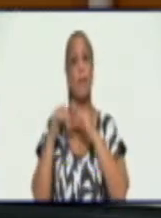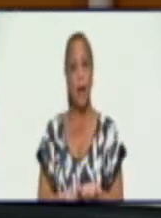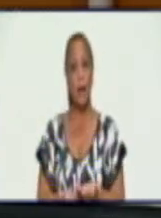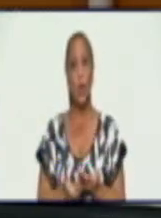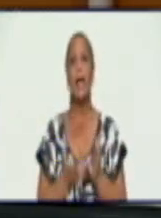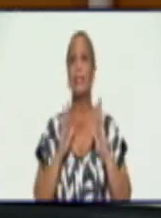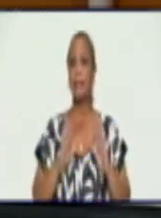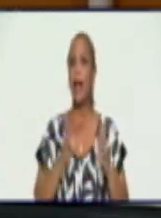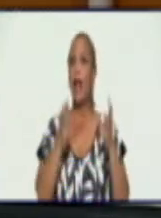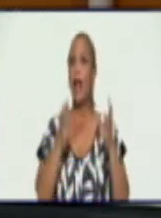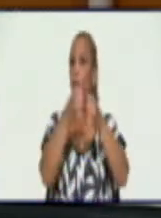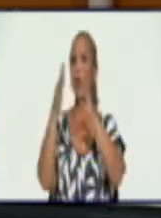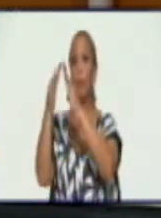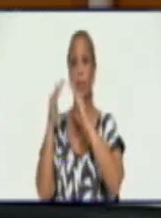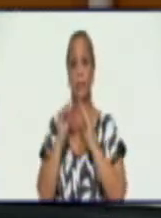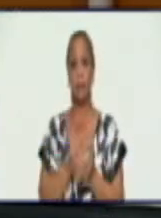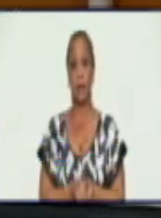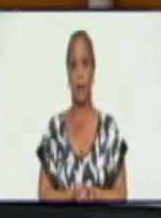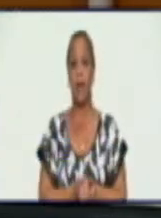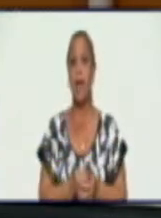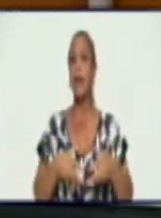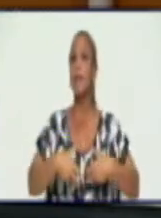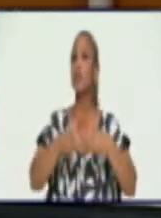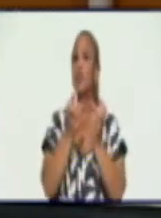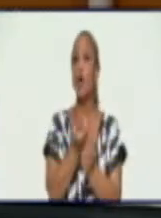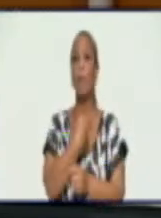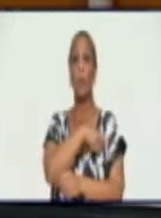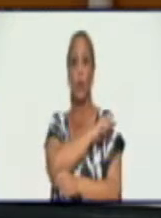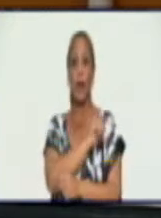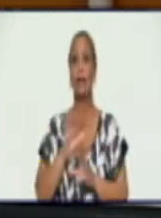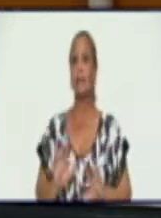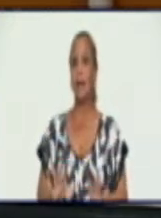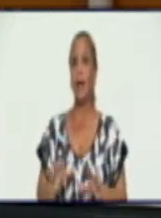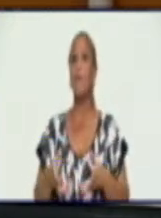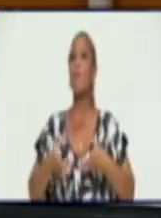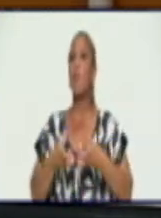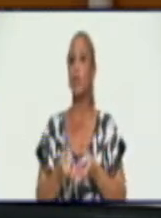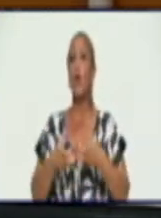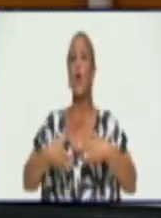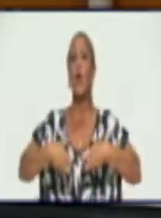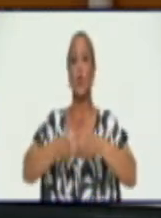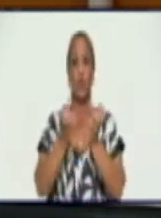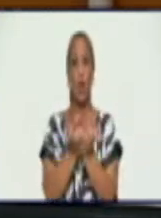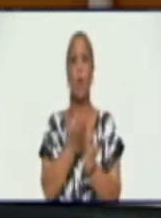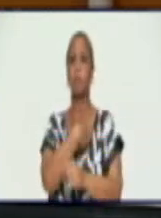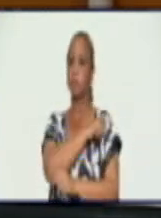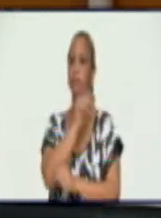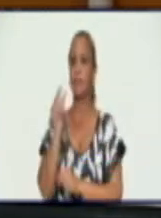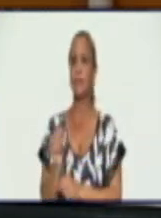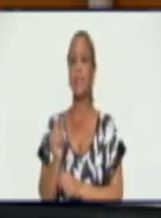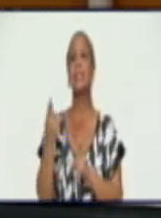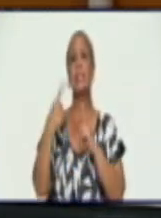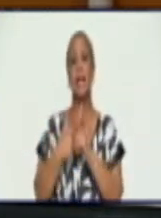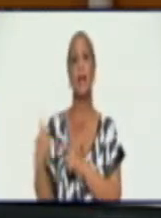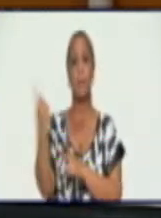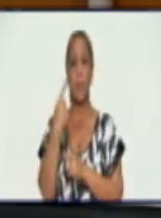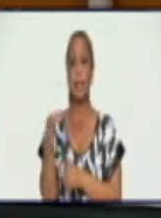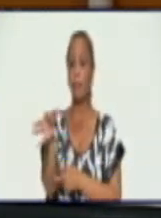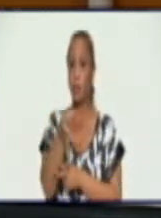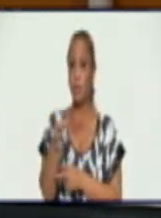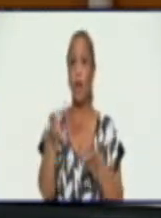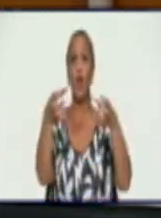comunitario a nivel de consejo popular está el puesto dirección del consejo popular y a nivel del municipio el